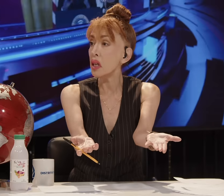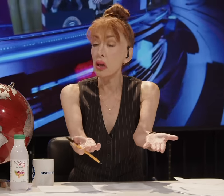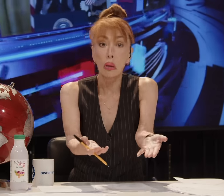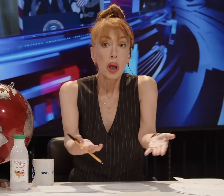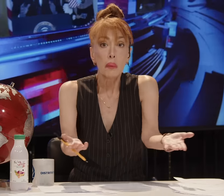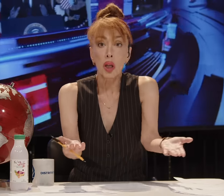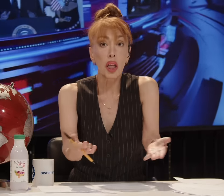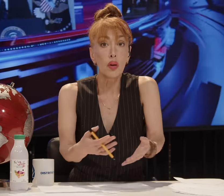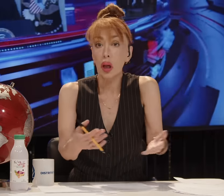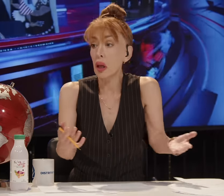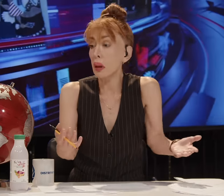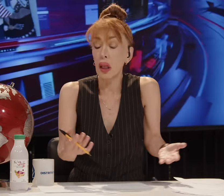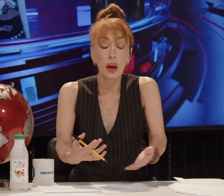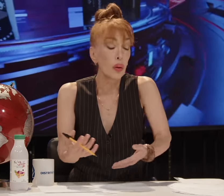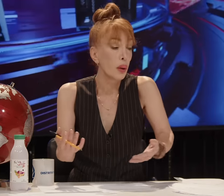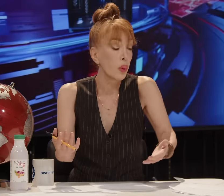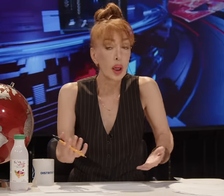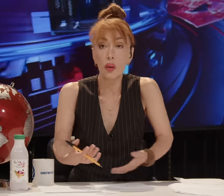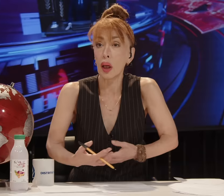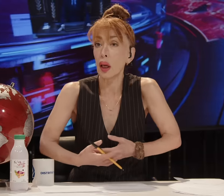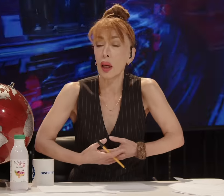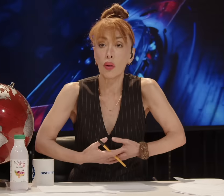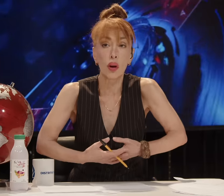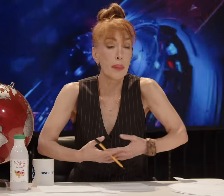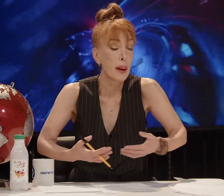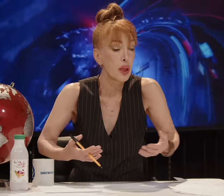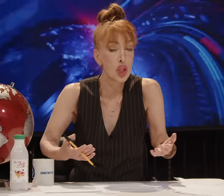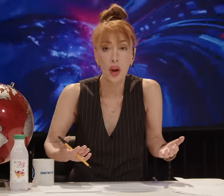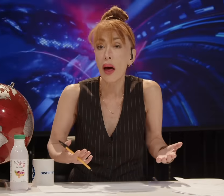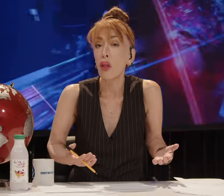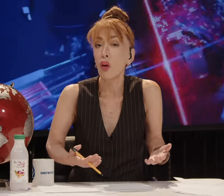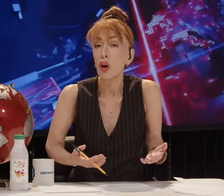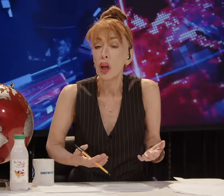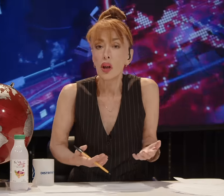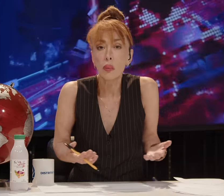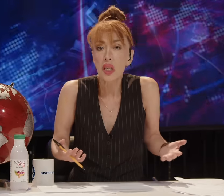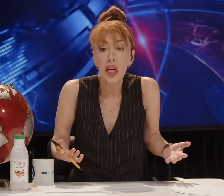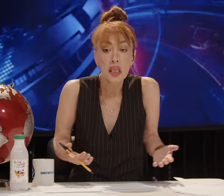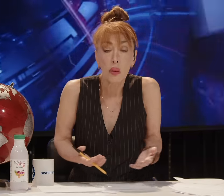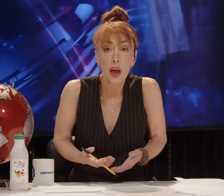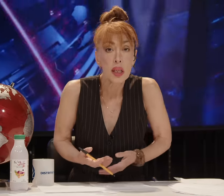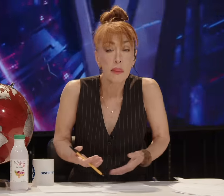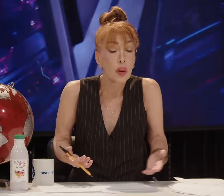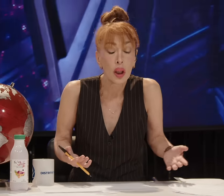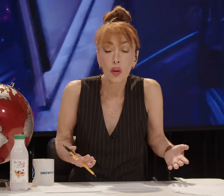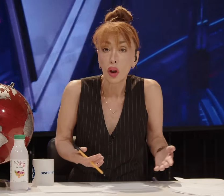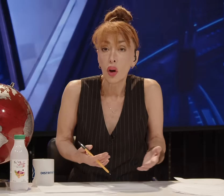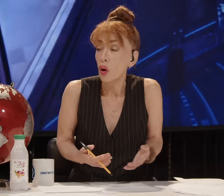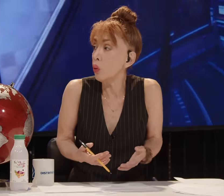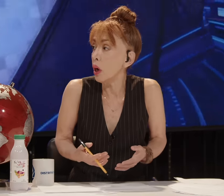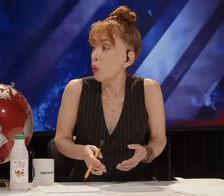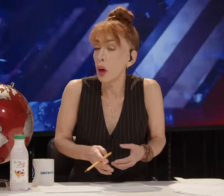ese vídeo diciendo que zapatero que bueno que que no le había presionado yo pensé a este hombre le están